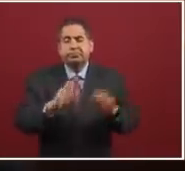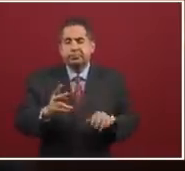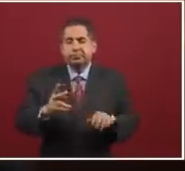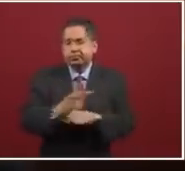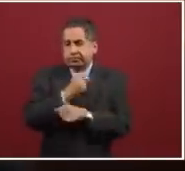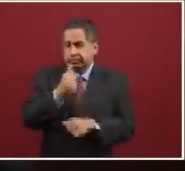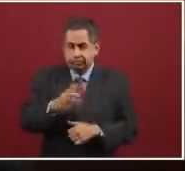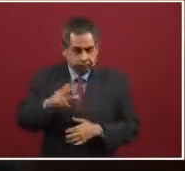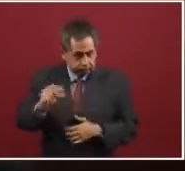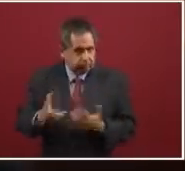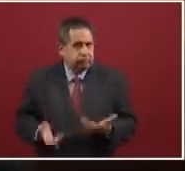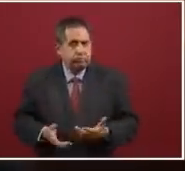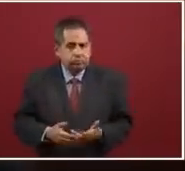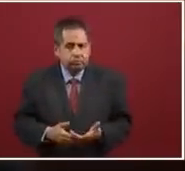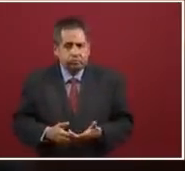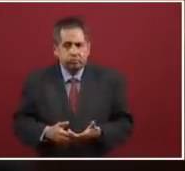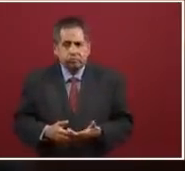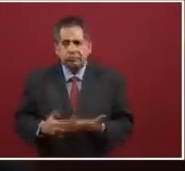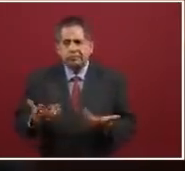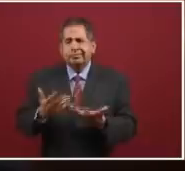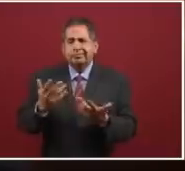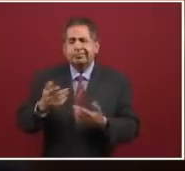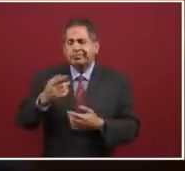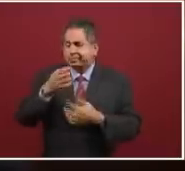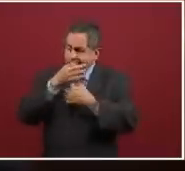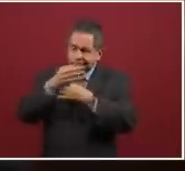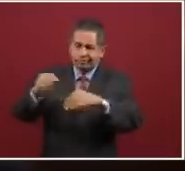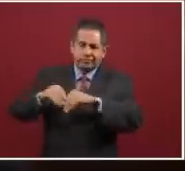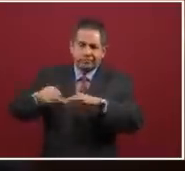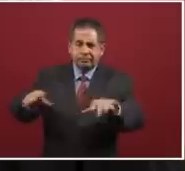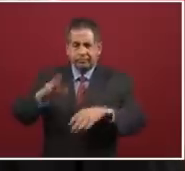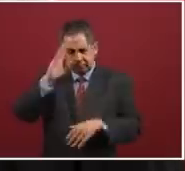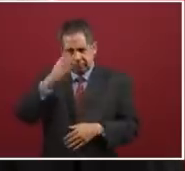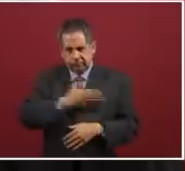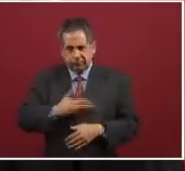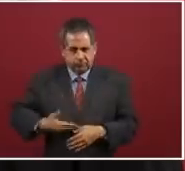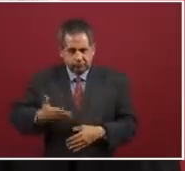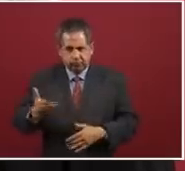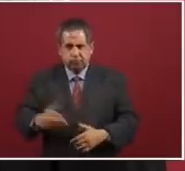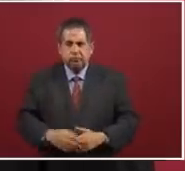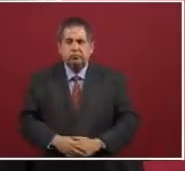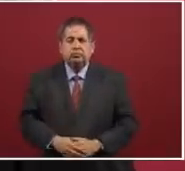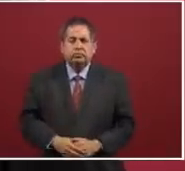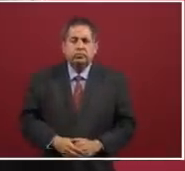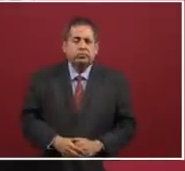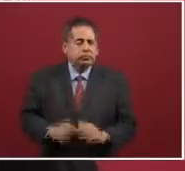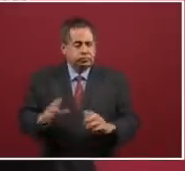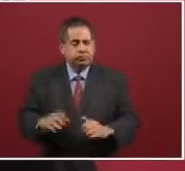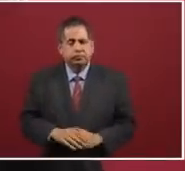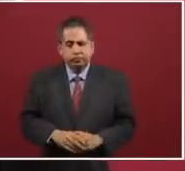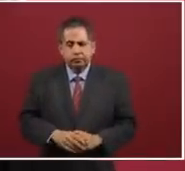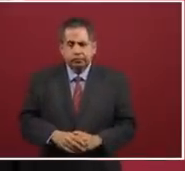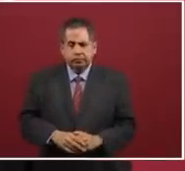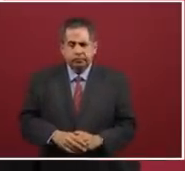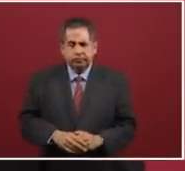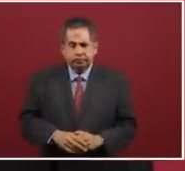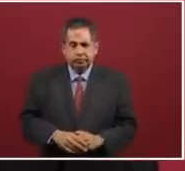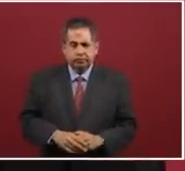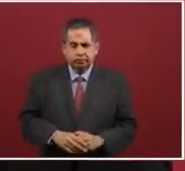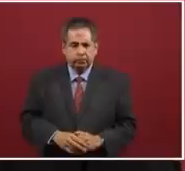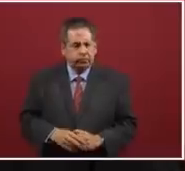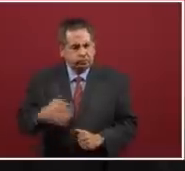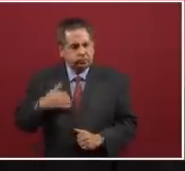nada? ¿Qué mensaje podría dar, señor presidente, al respecto? Bueno, lo que he